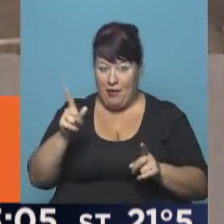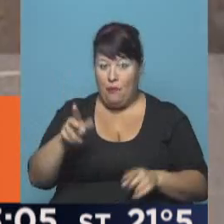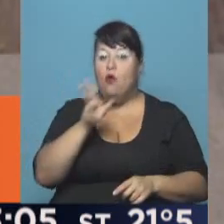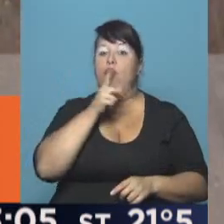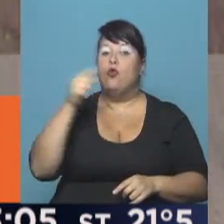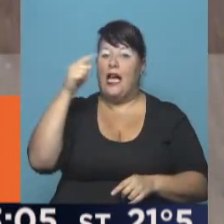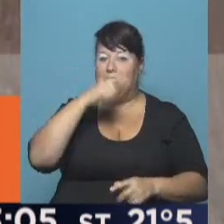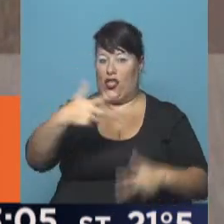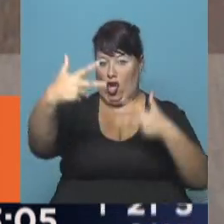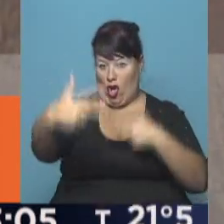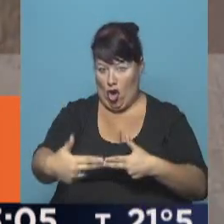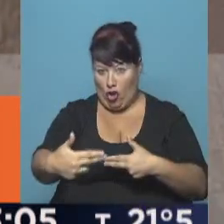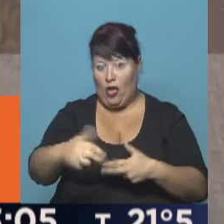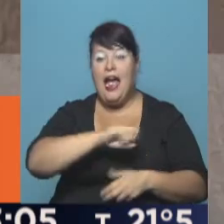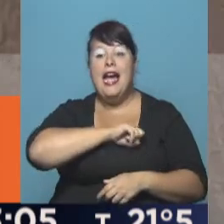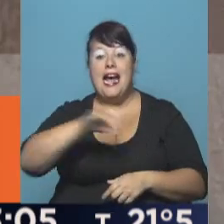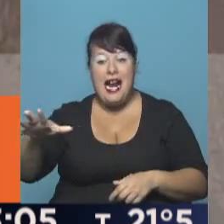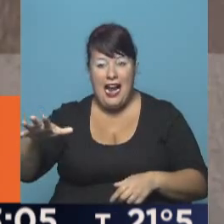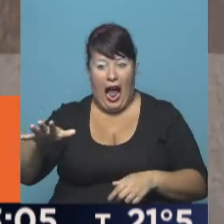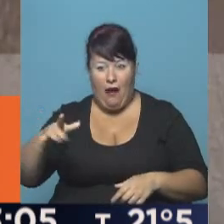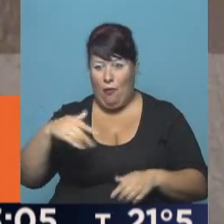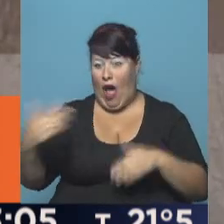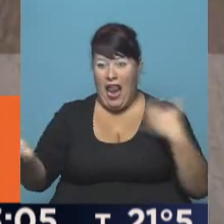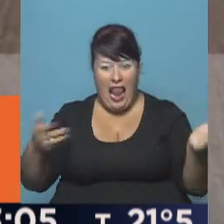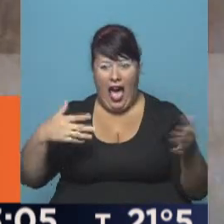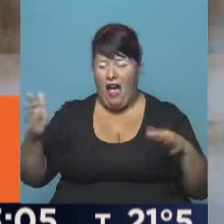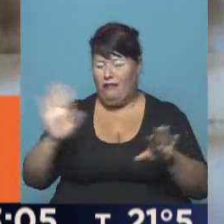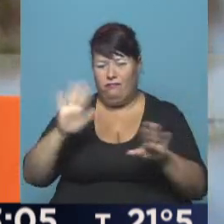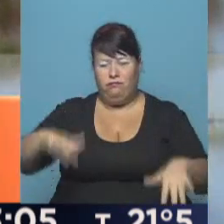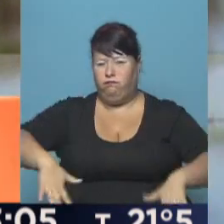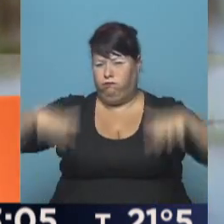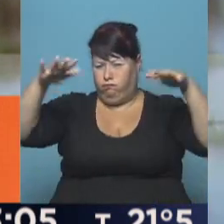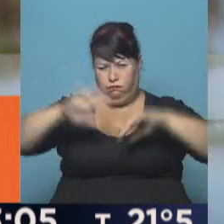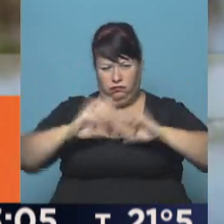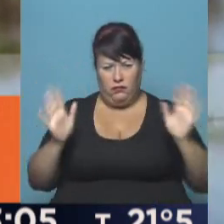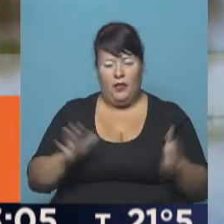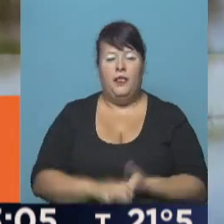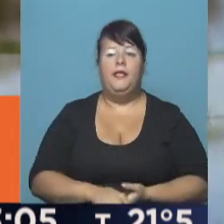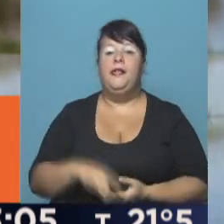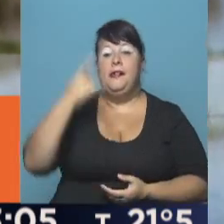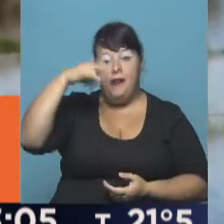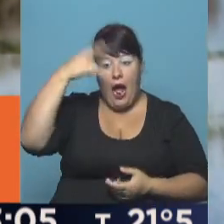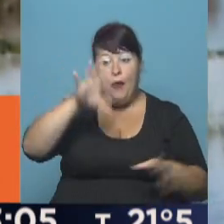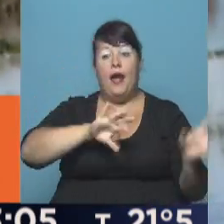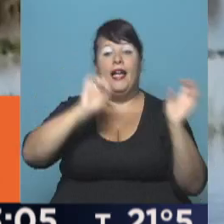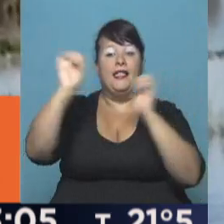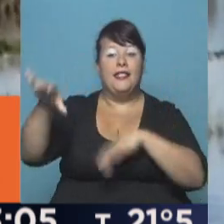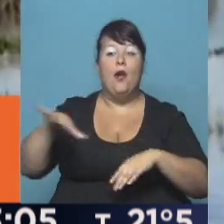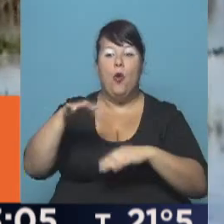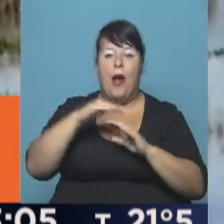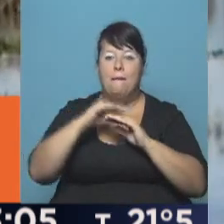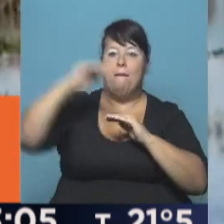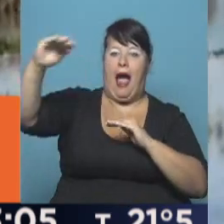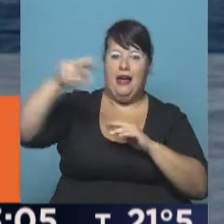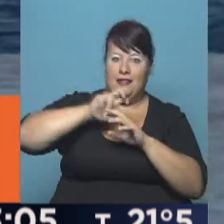Ruta 7 cortada, los campos adyacentes totalmente inundados. El ganado fue trasladado a las zonas más